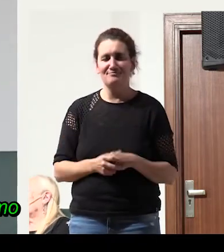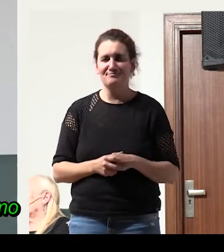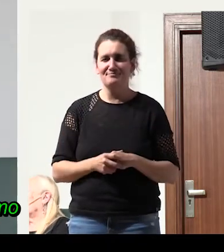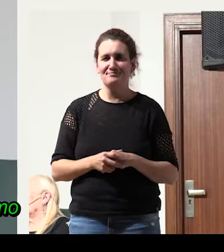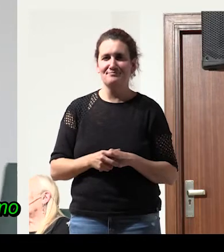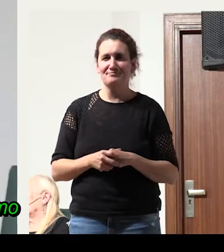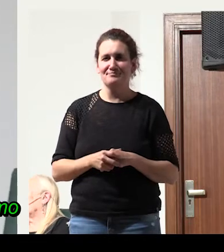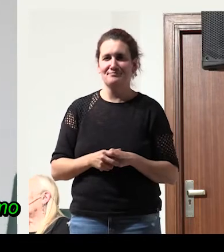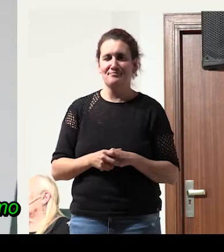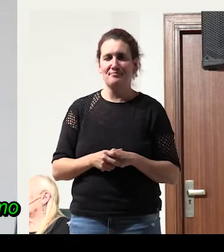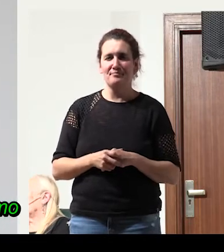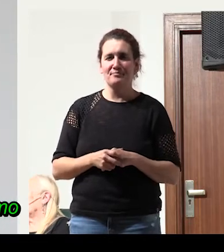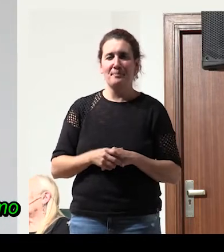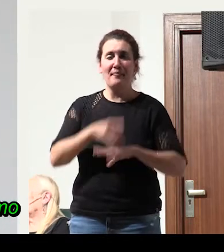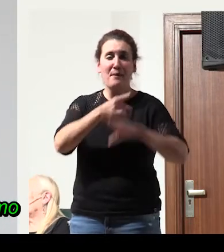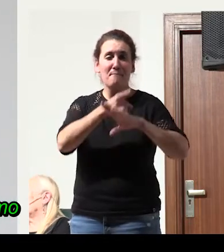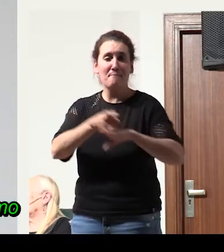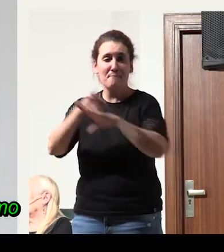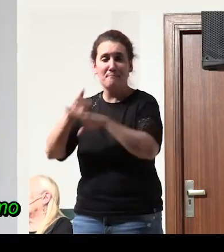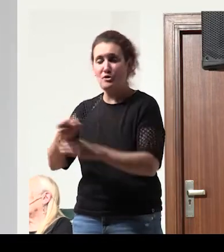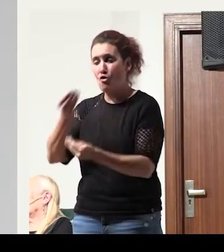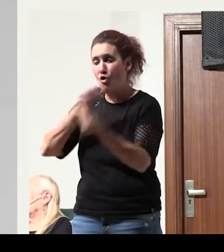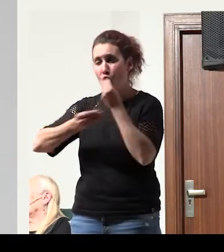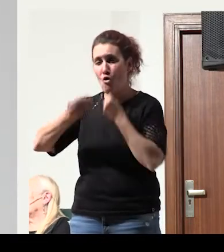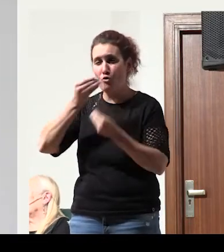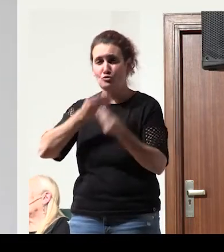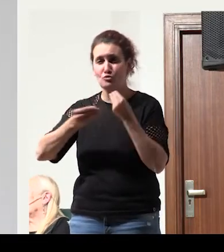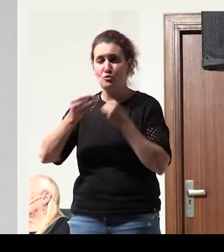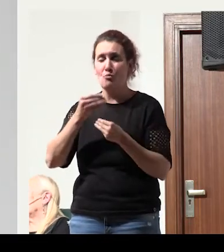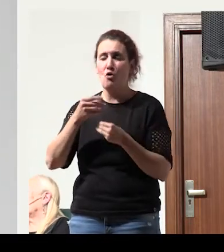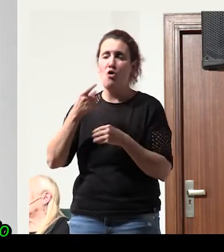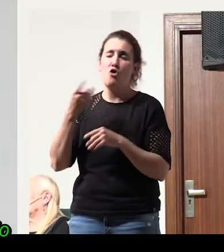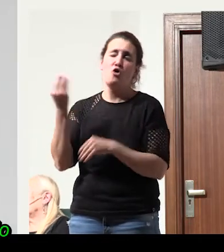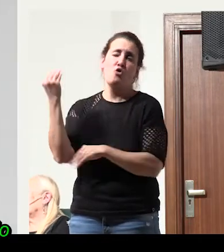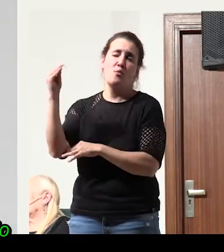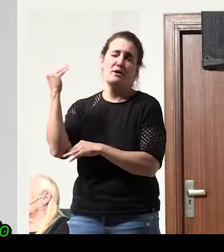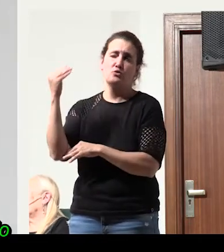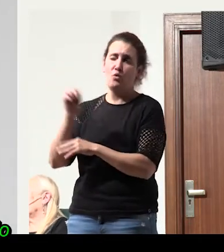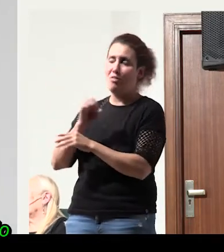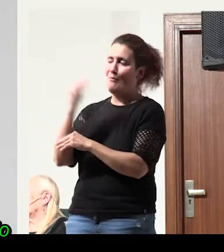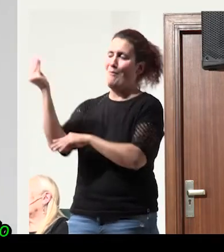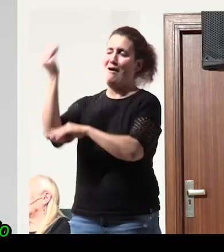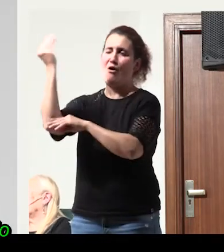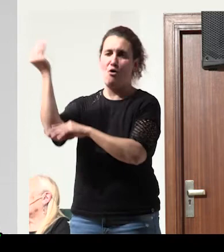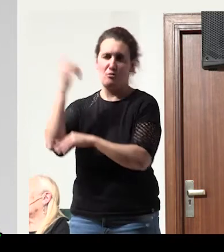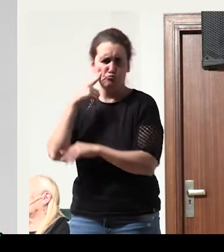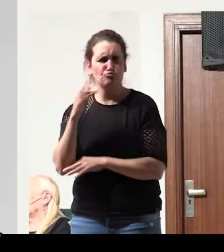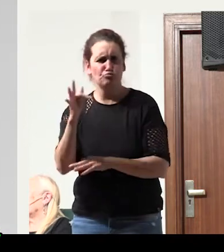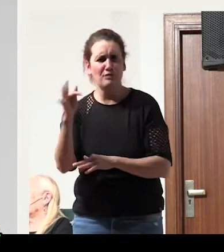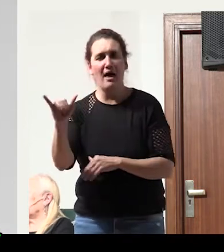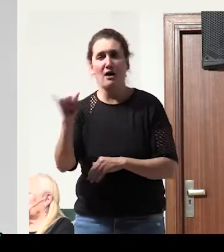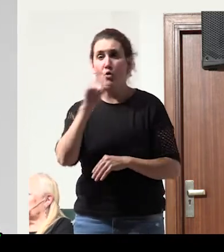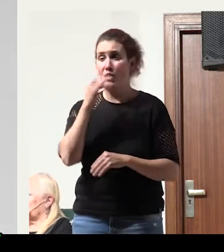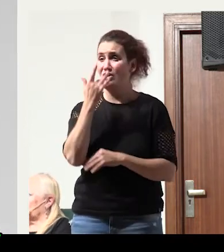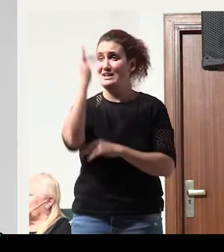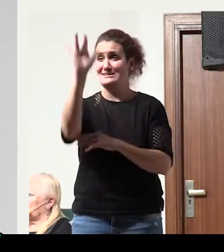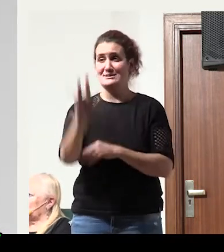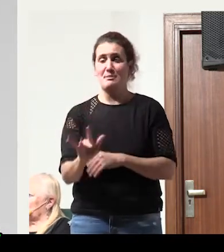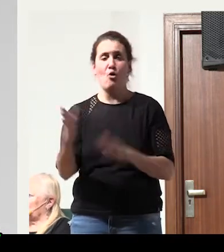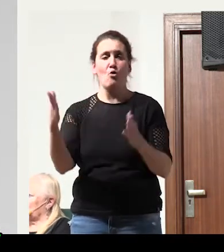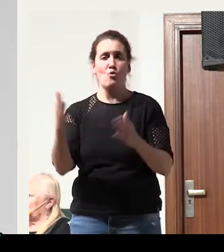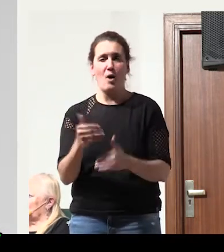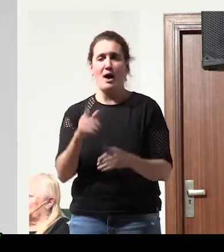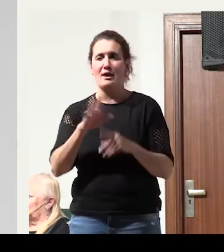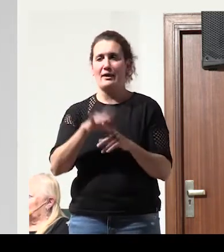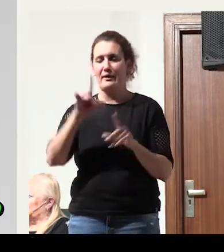Que los mandatos del consumo sobrevaloren la juventud tiene sus ventajas. Cuando no encuentras espejo y eres arrojada a los márgenes